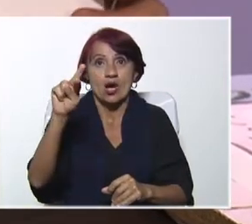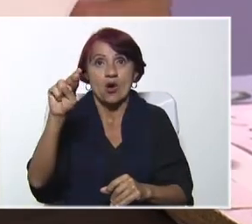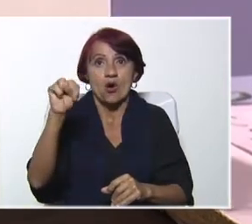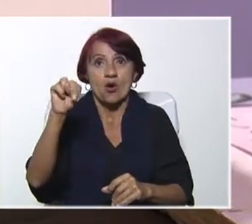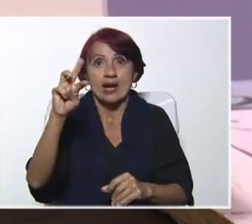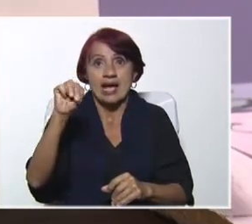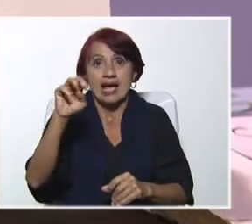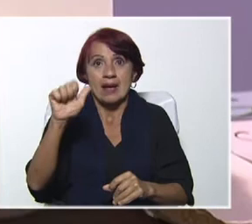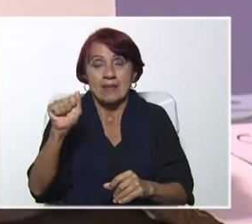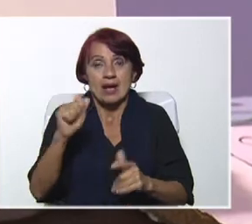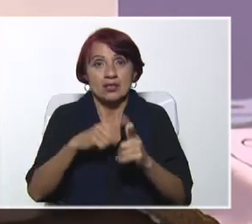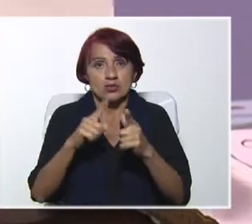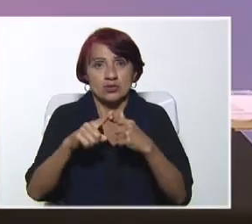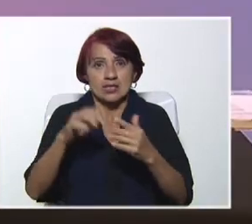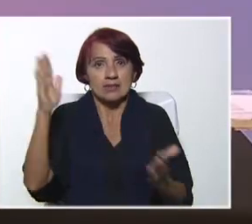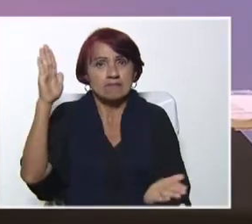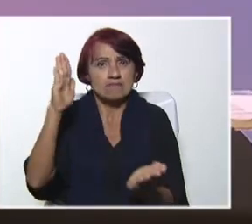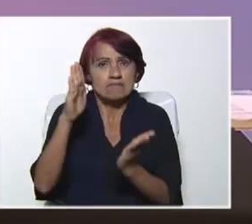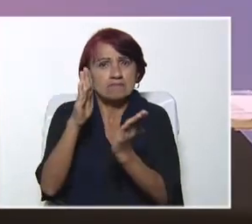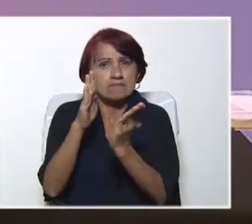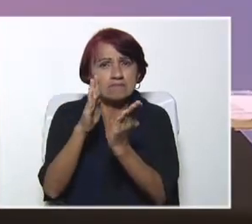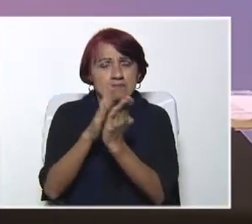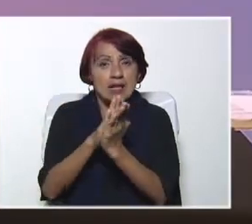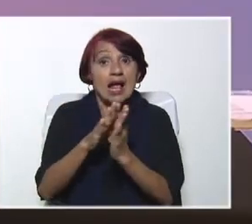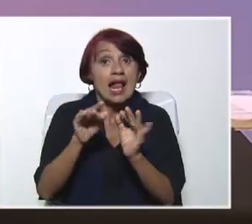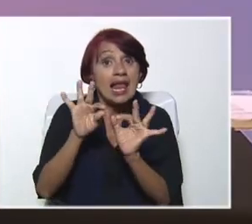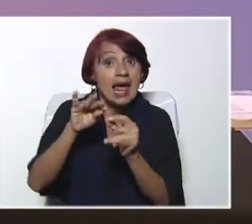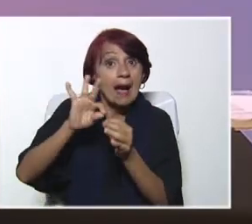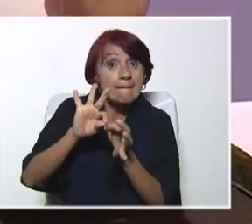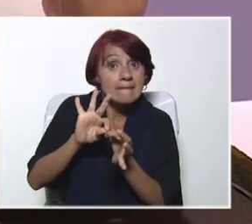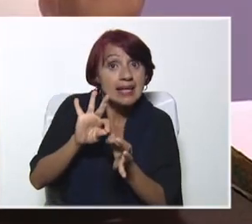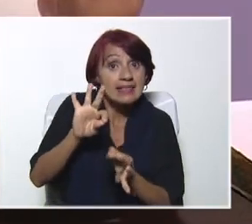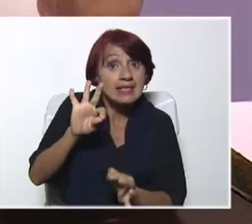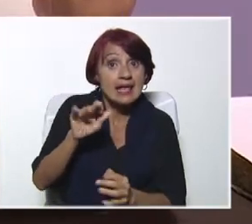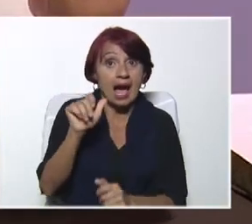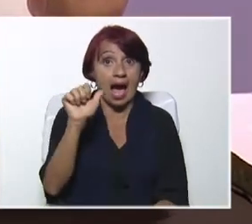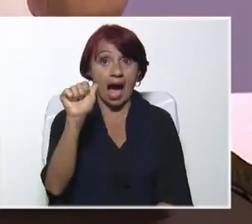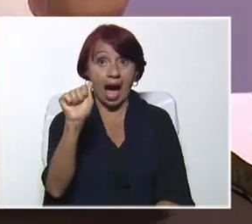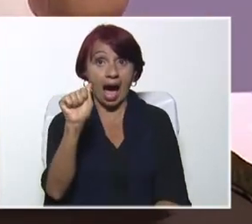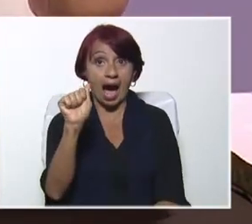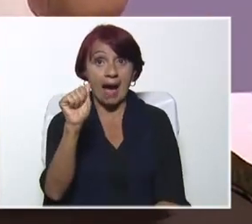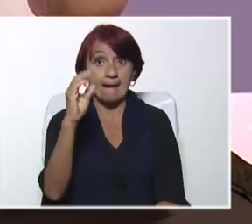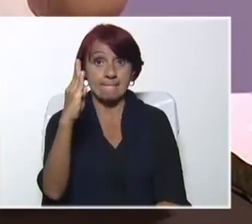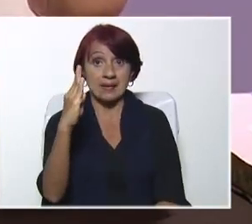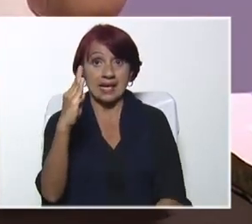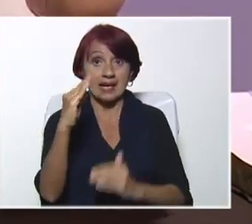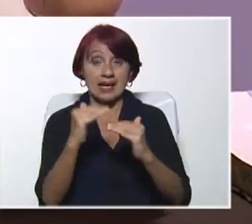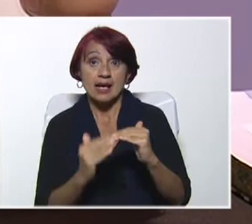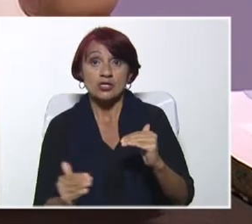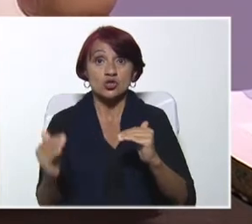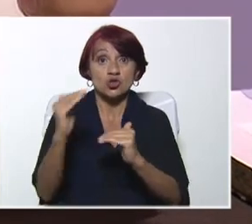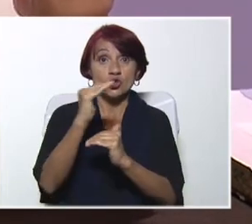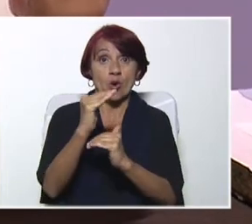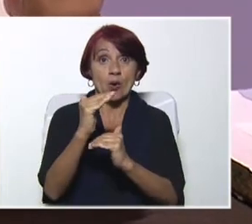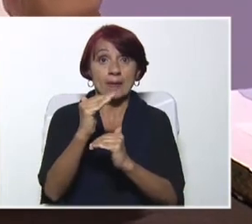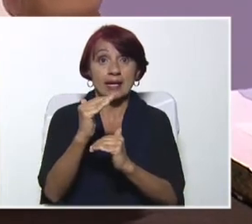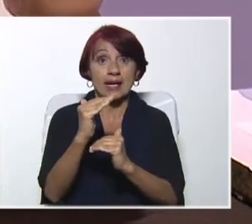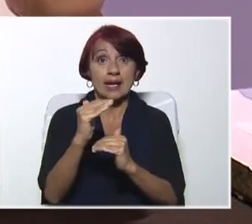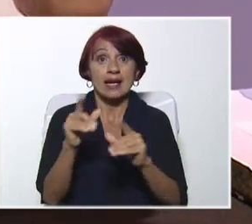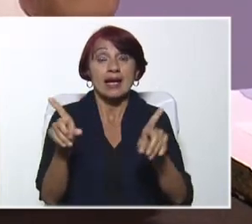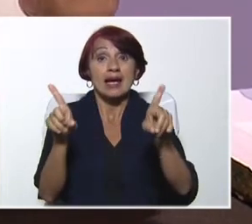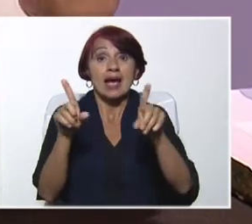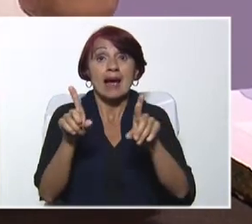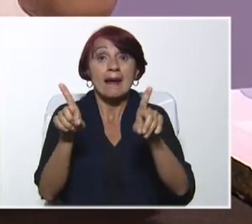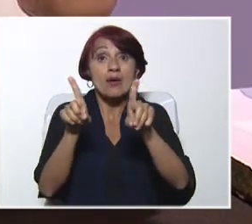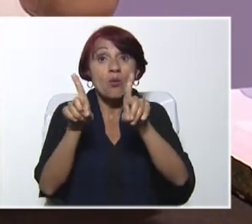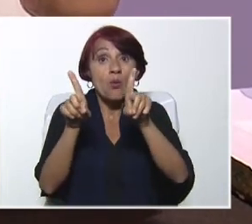De la misma podemos deducir lo siguiente: la medida AB sobre la medida A'B' es